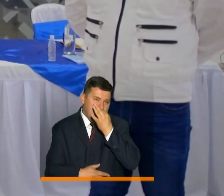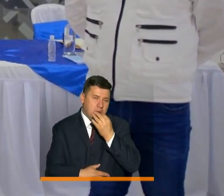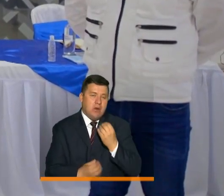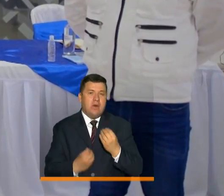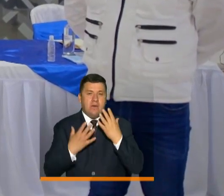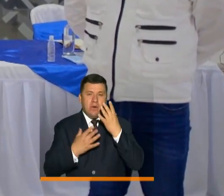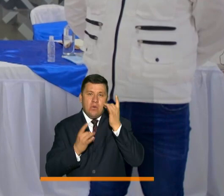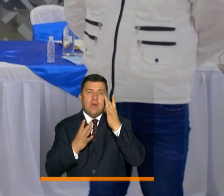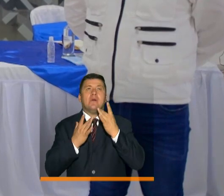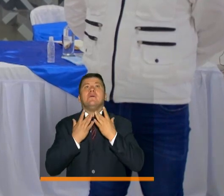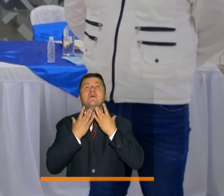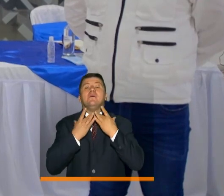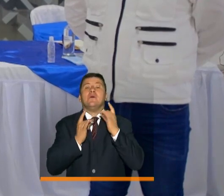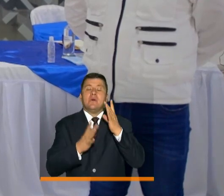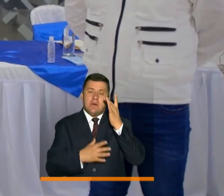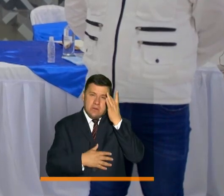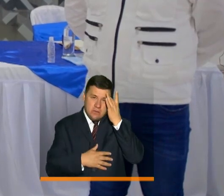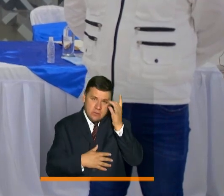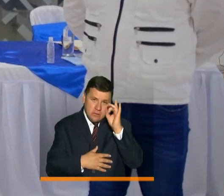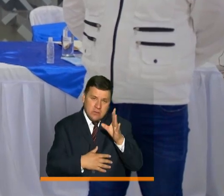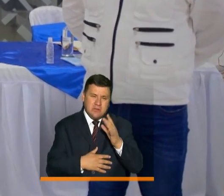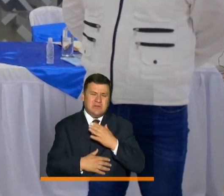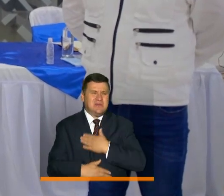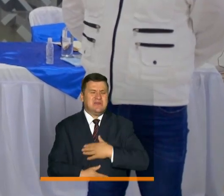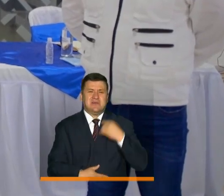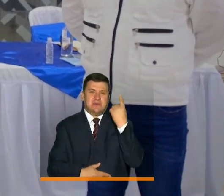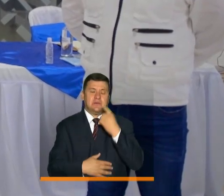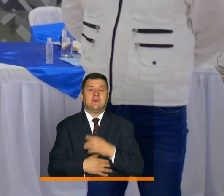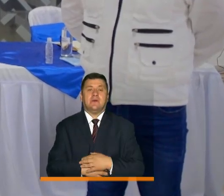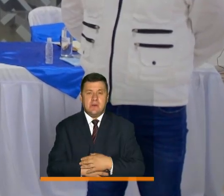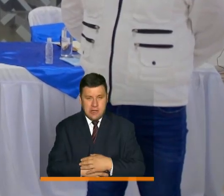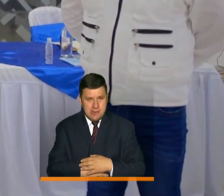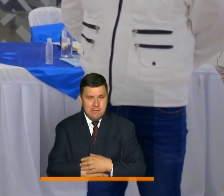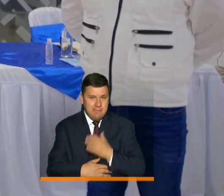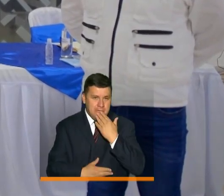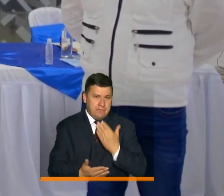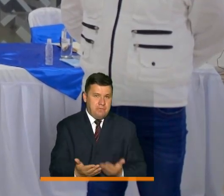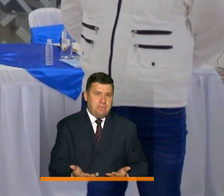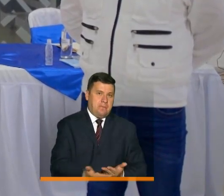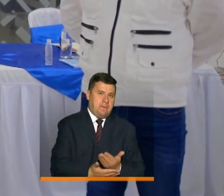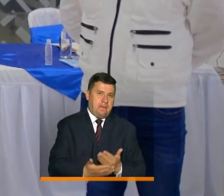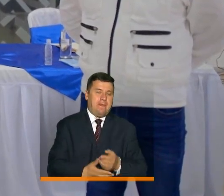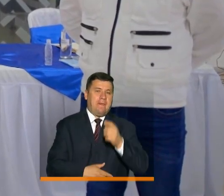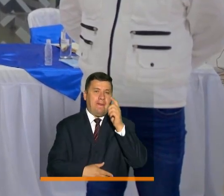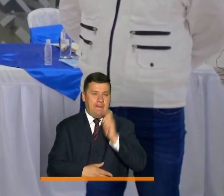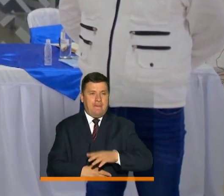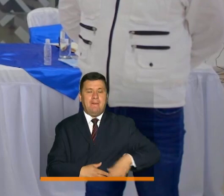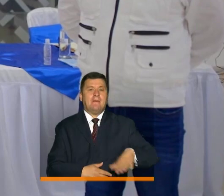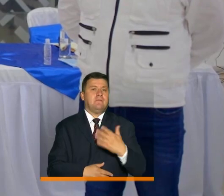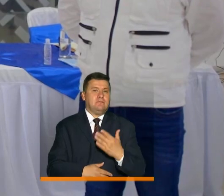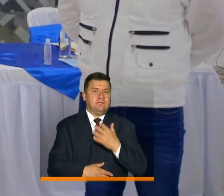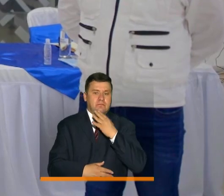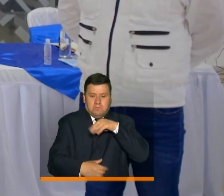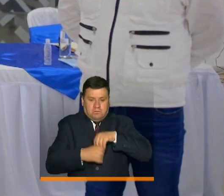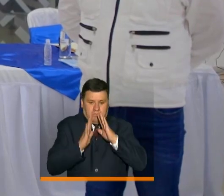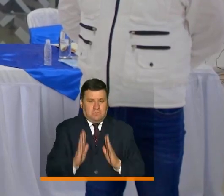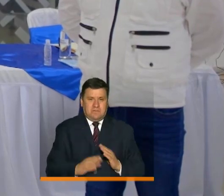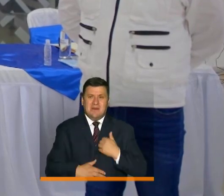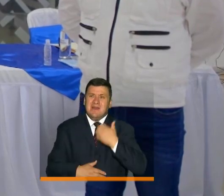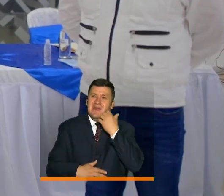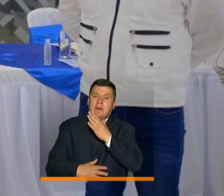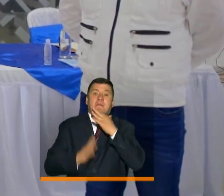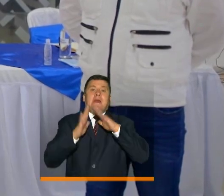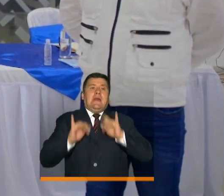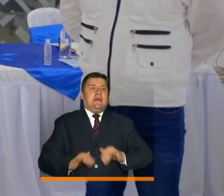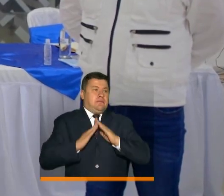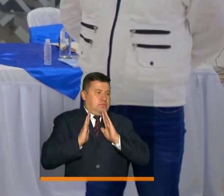fiebre, dolor de garganta, dolor de cabeza, malestar general, la recomendación es que se debe hacer aislamiento, nos debemos quedar